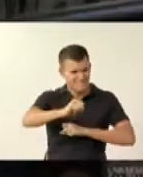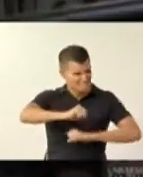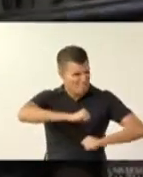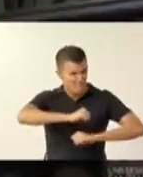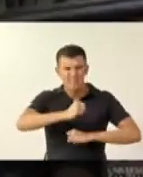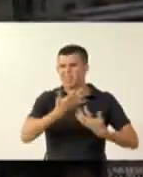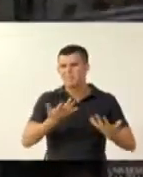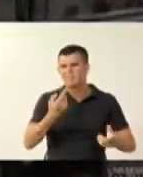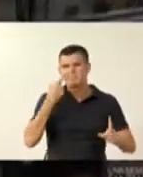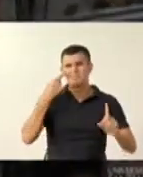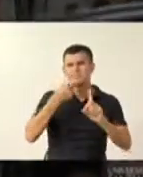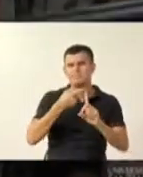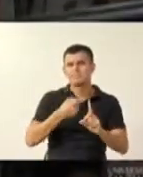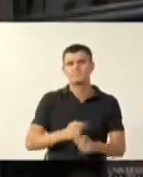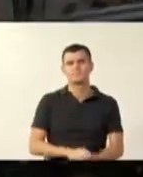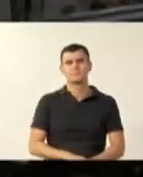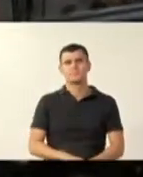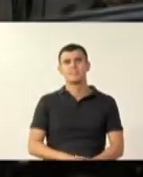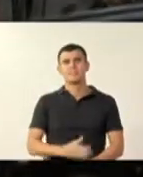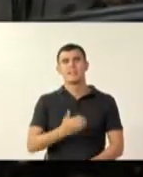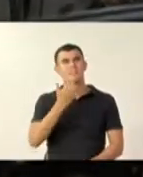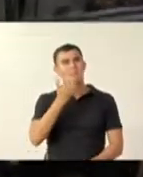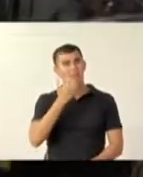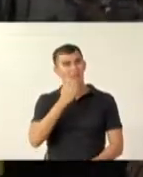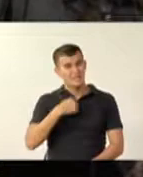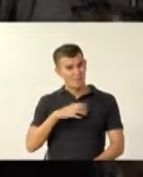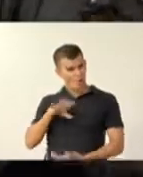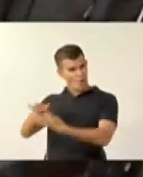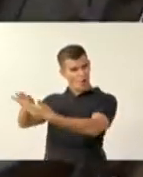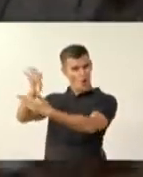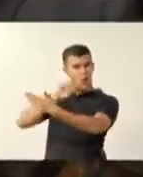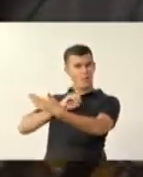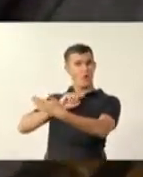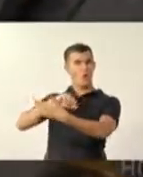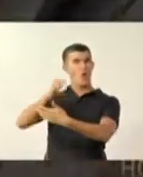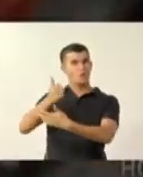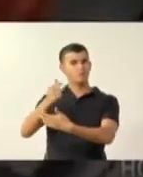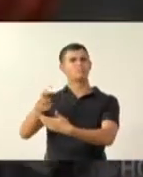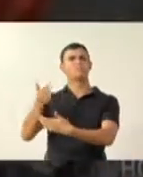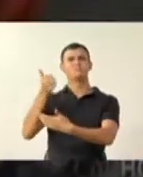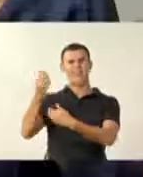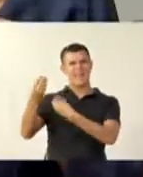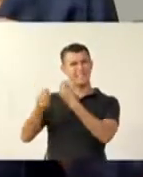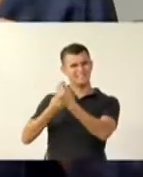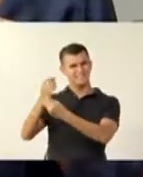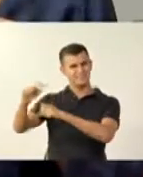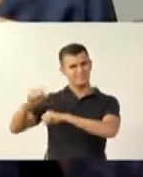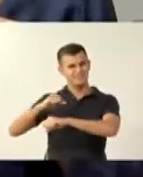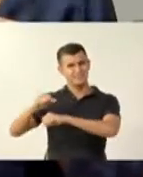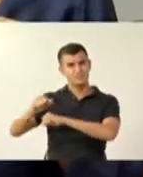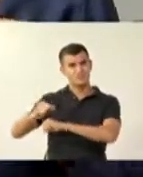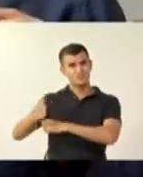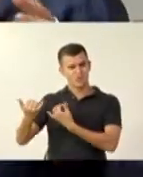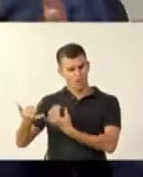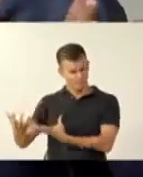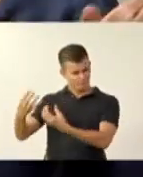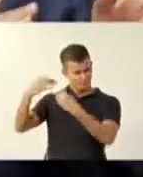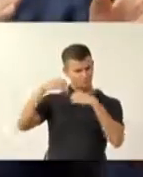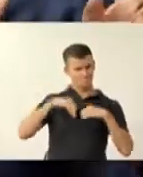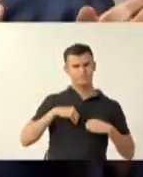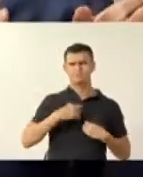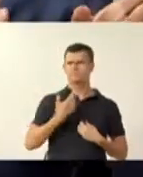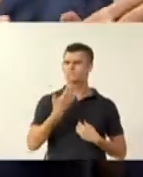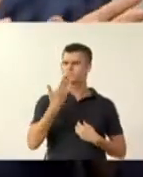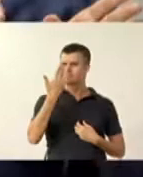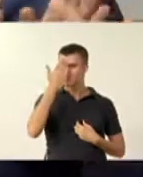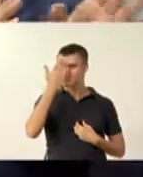adicional a lo que allá hacía la Secretaría de Cultura en años anteriores, que también era muy bueno, pero con este esfuerzo adicional yo creo que va a